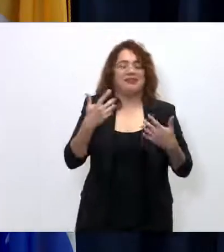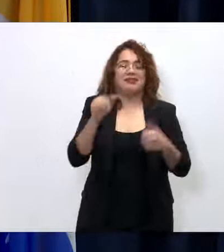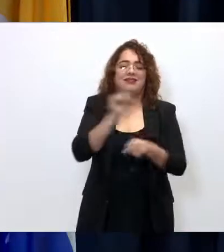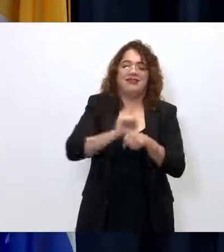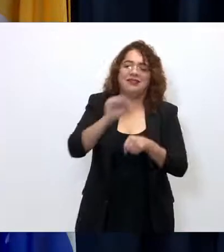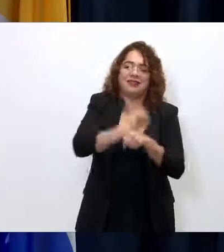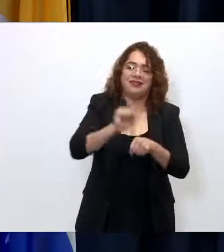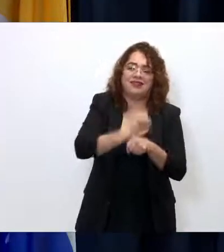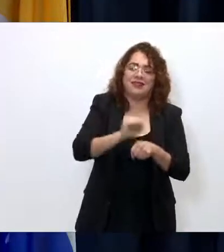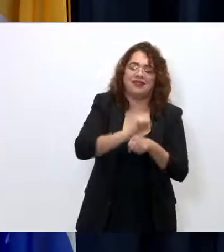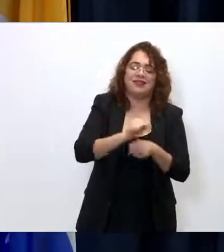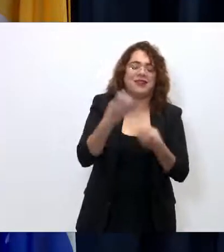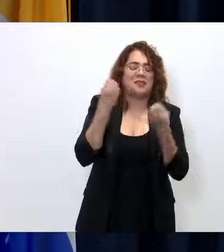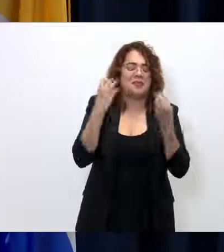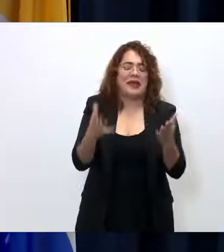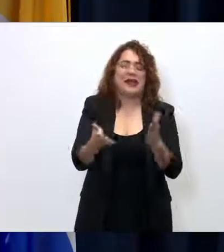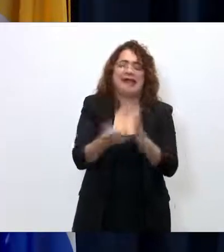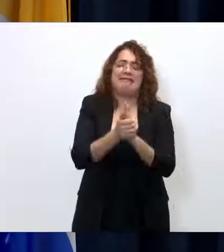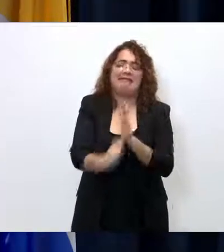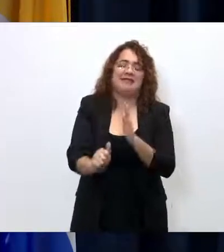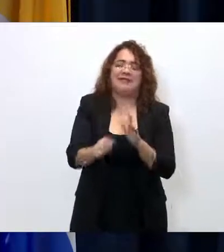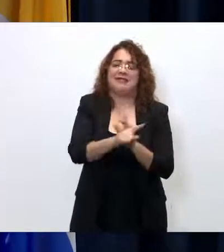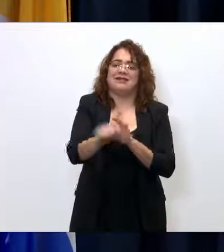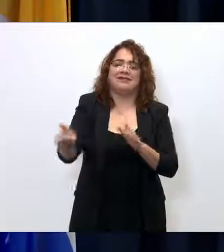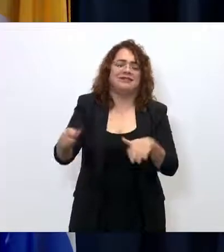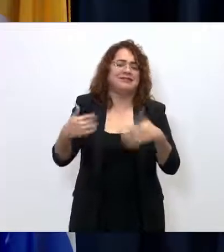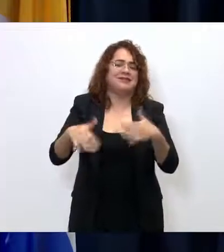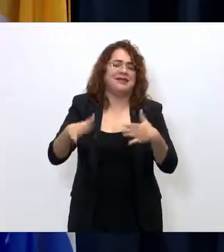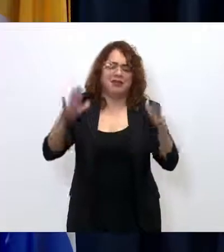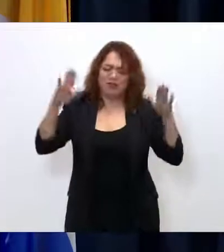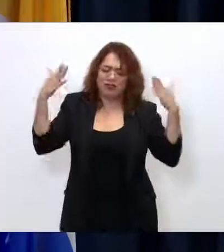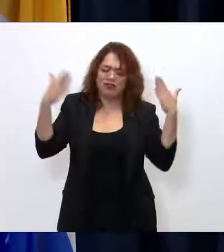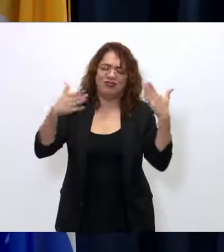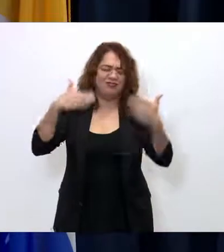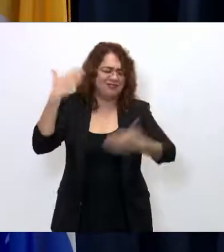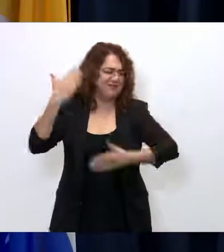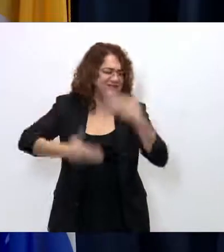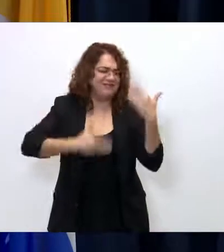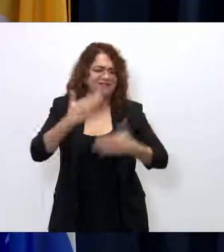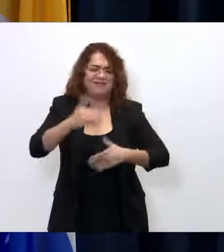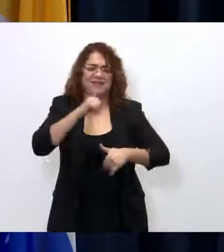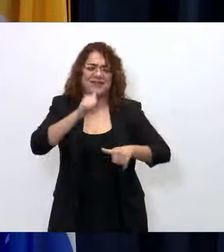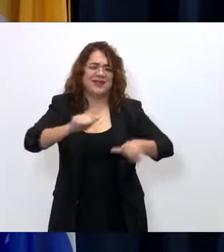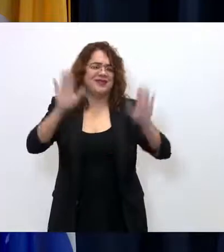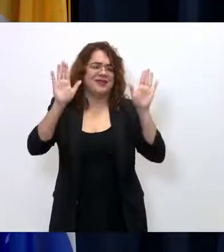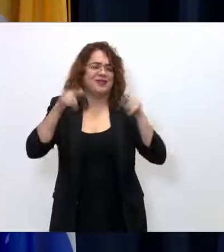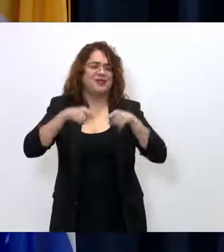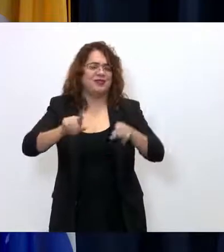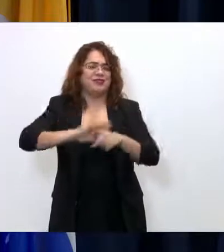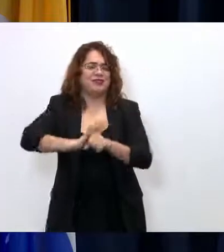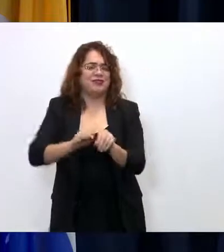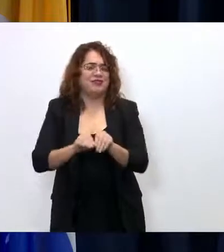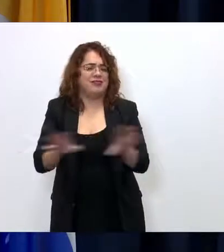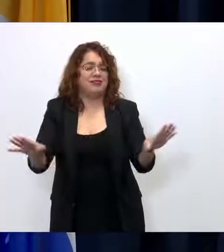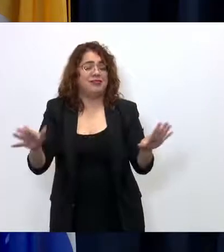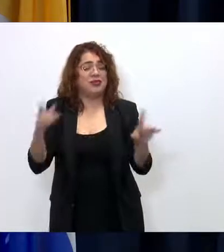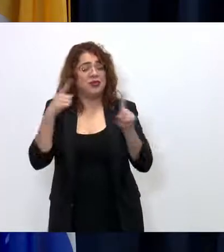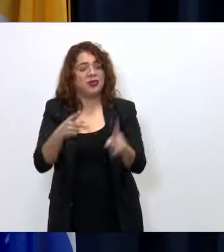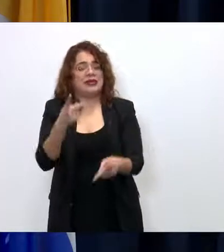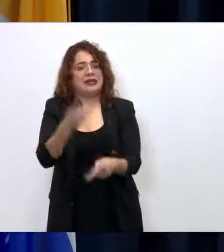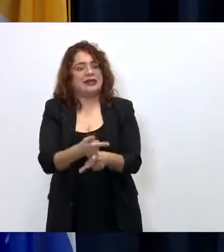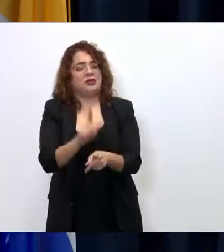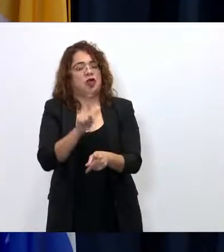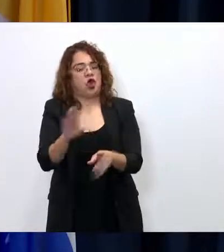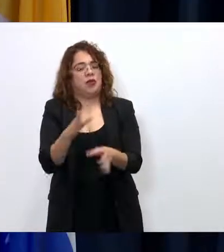socios increíbles y esperamos continuar nuestro trabajo juntos para mantener Long Beach saludable